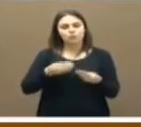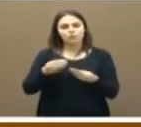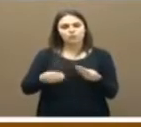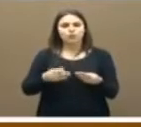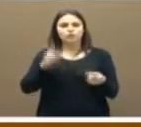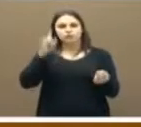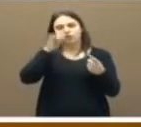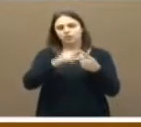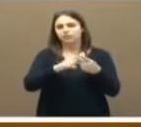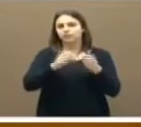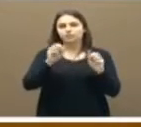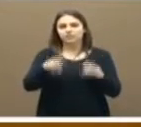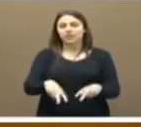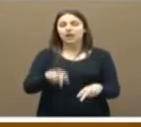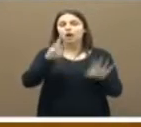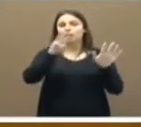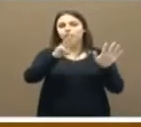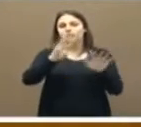nuevos retos era del